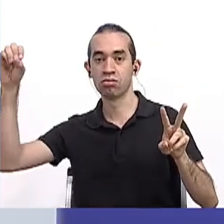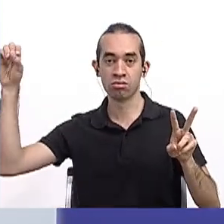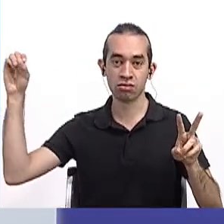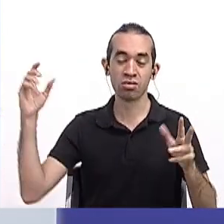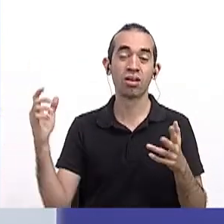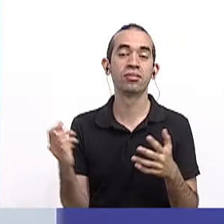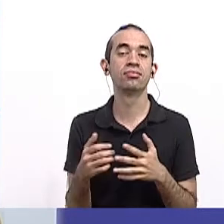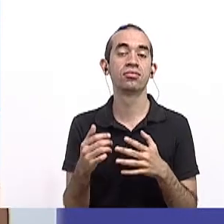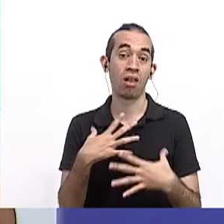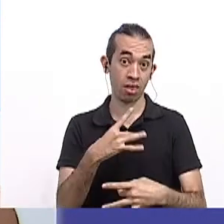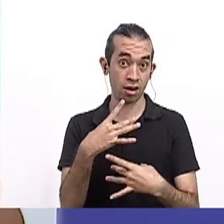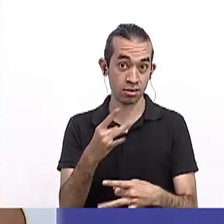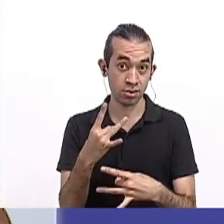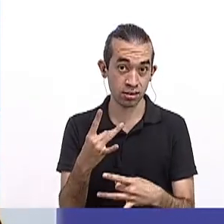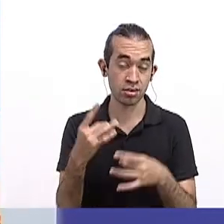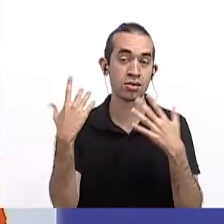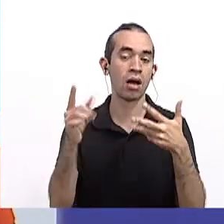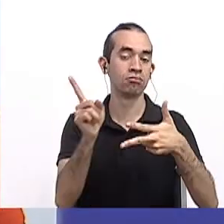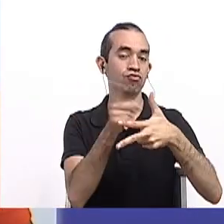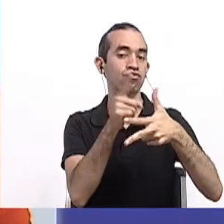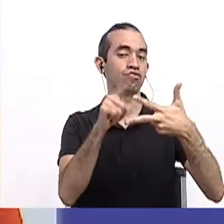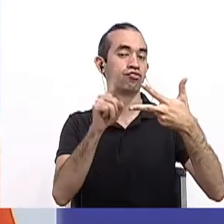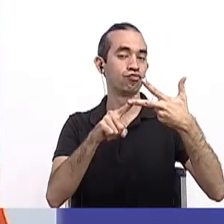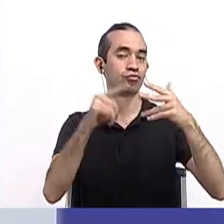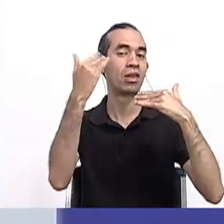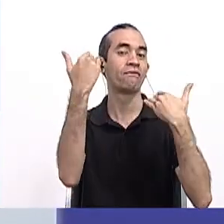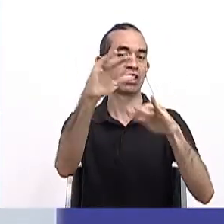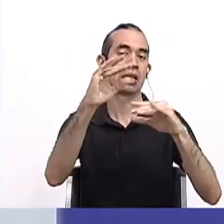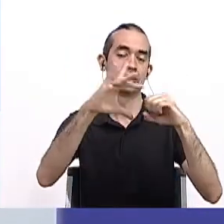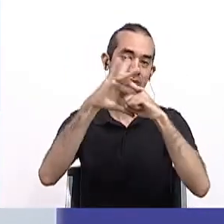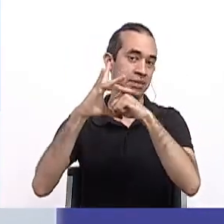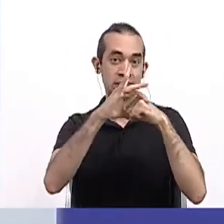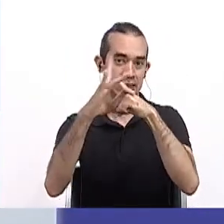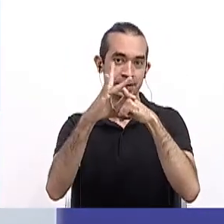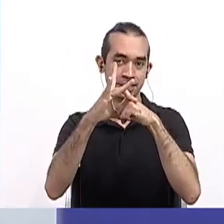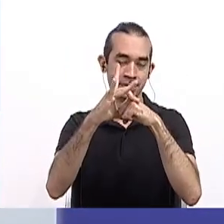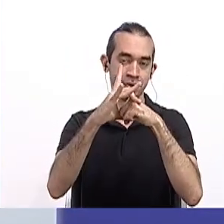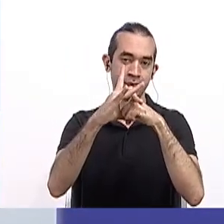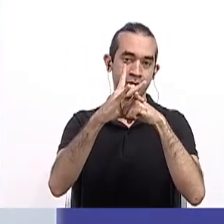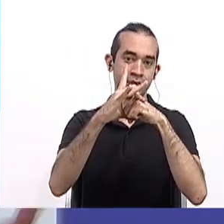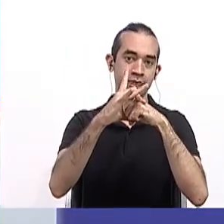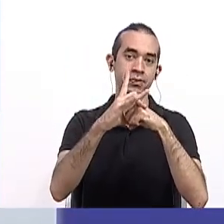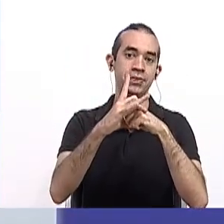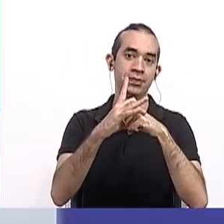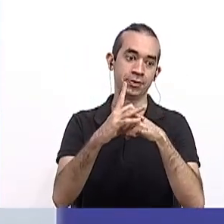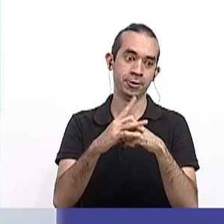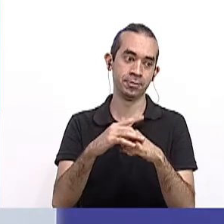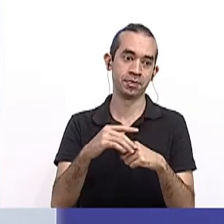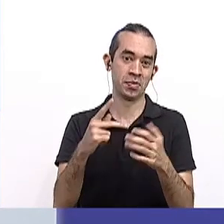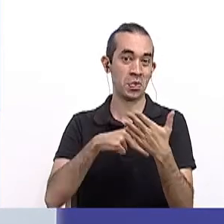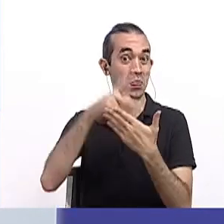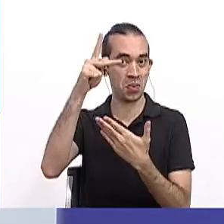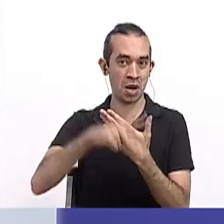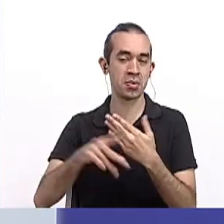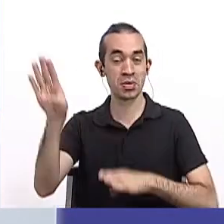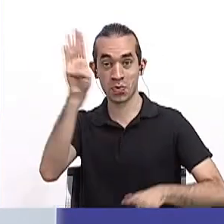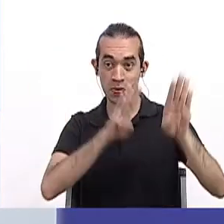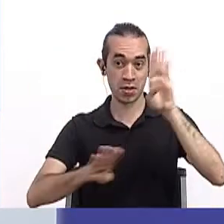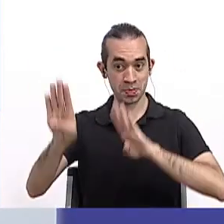Interesante. Llevamos 3 de las fronteras planetarias que vamos a conocer en estos programas de